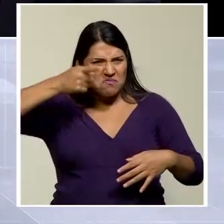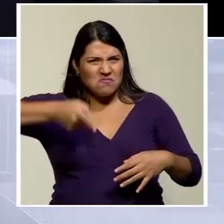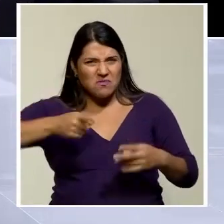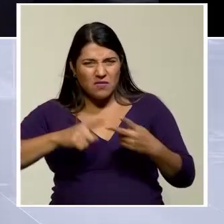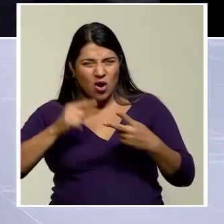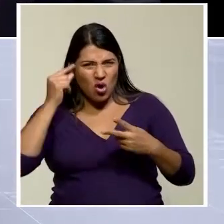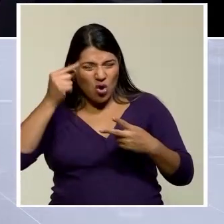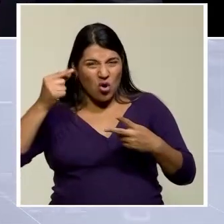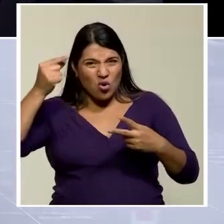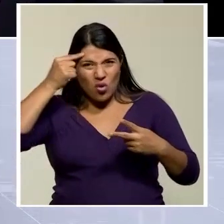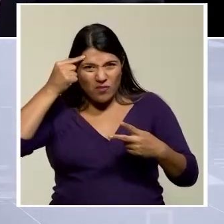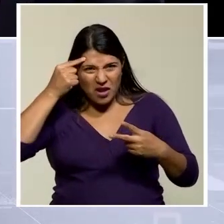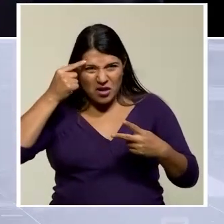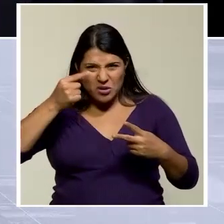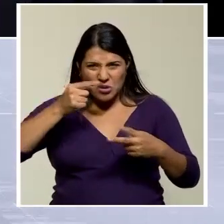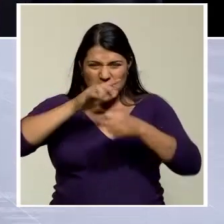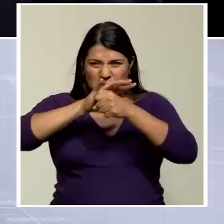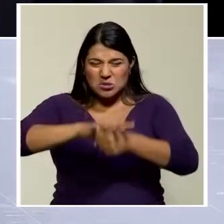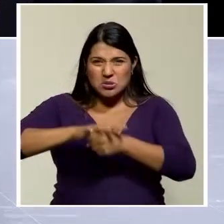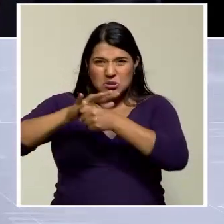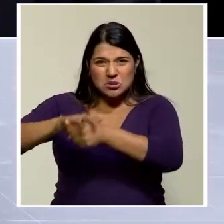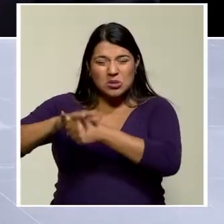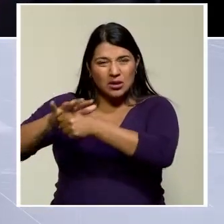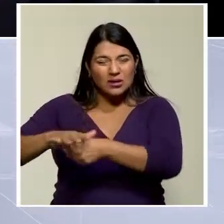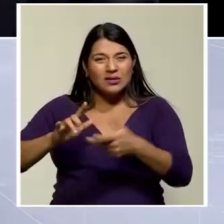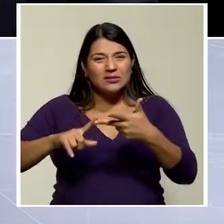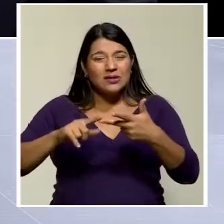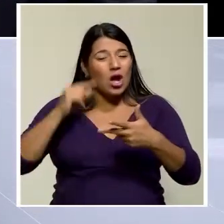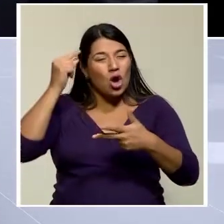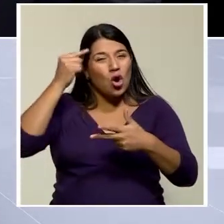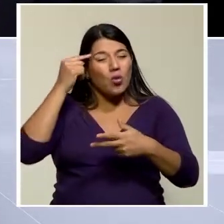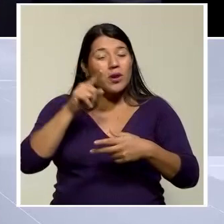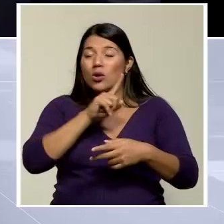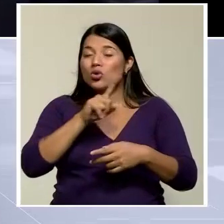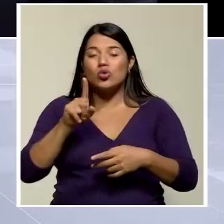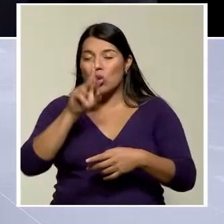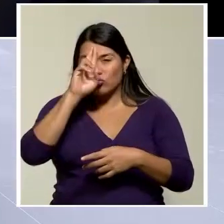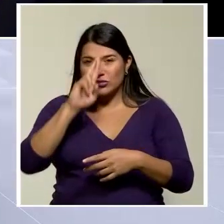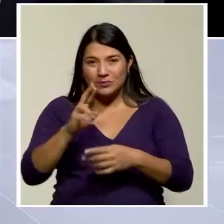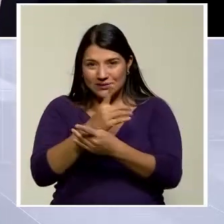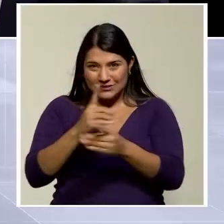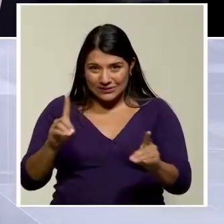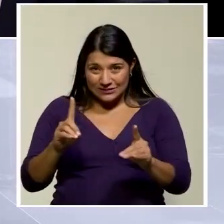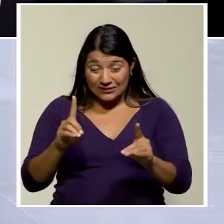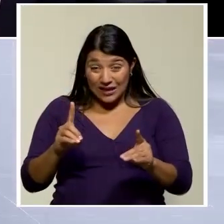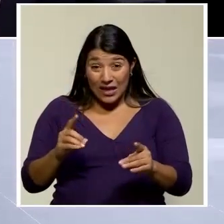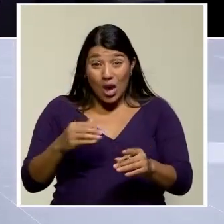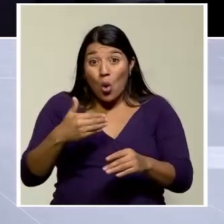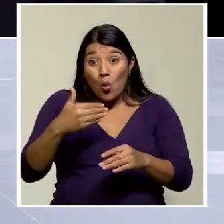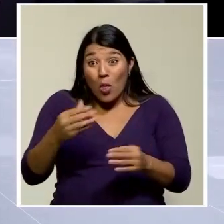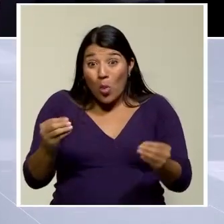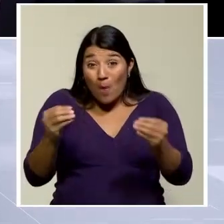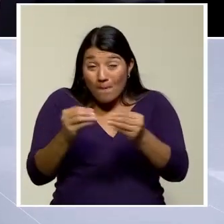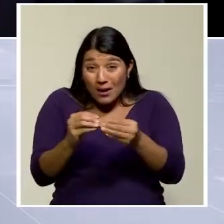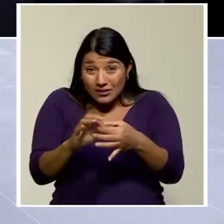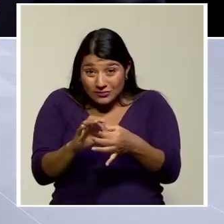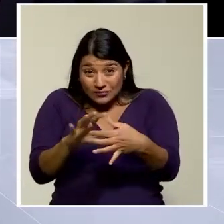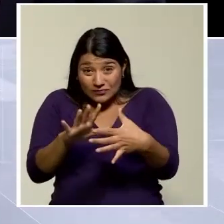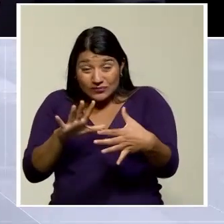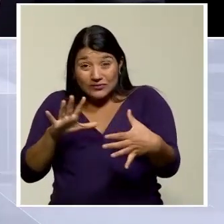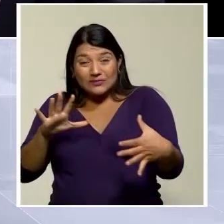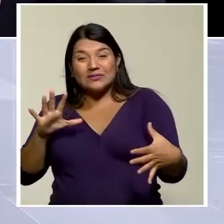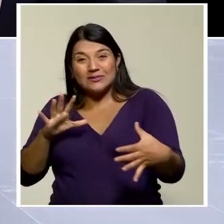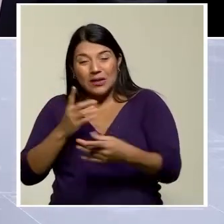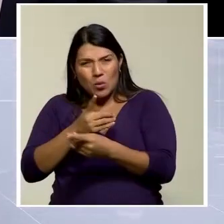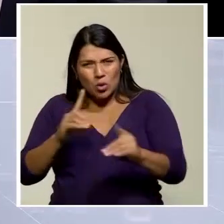gobiernos autoritarios, de gobiernos que rompen con las reglas democráticas. Y mientras más se alejan de las reglas democráticas, mientras más violan la